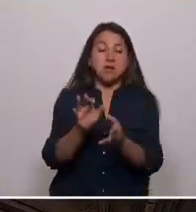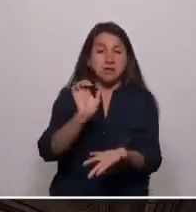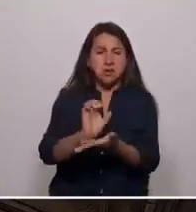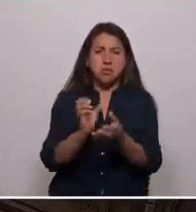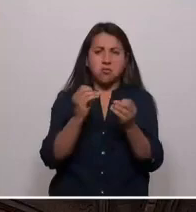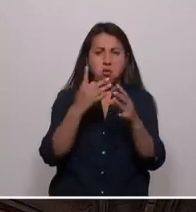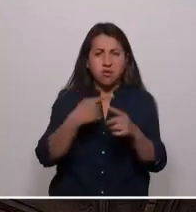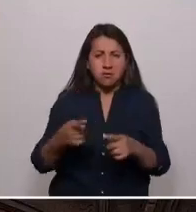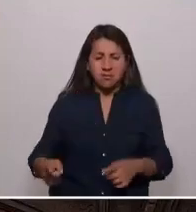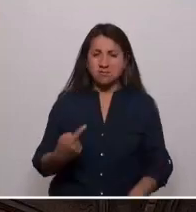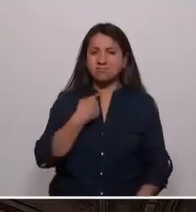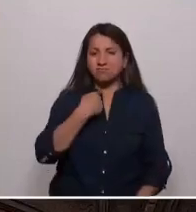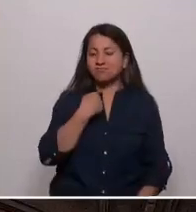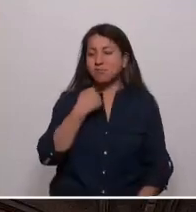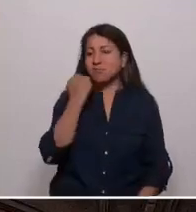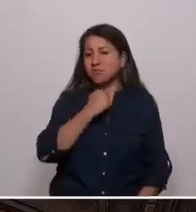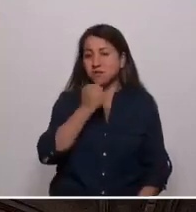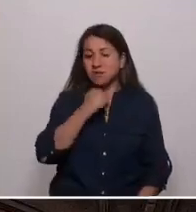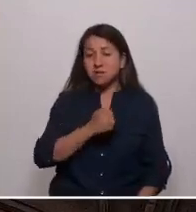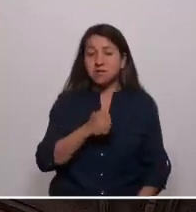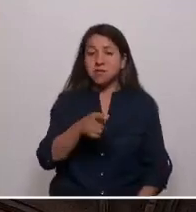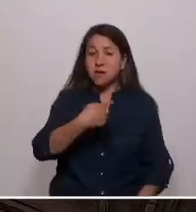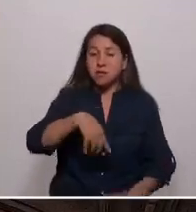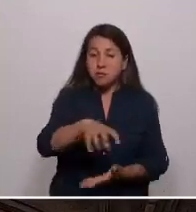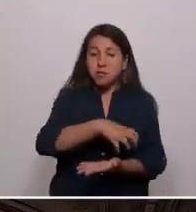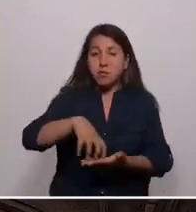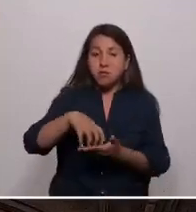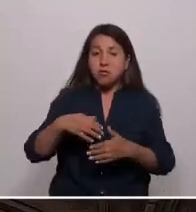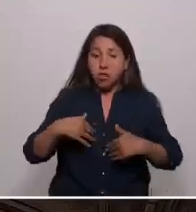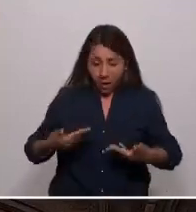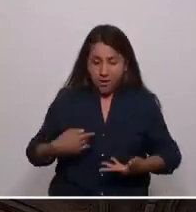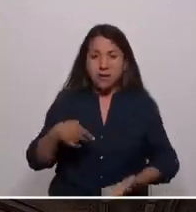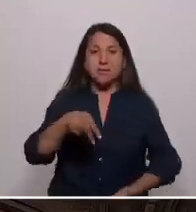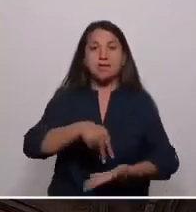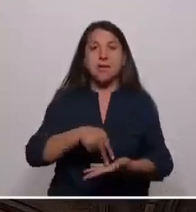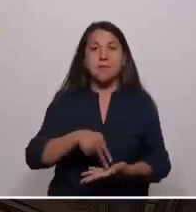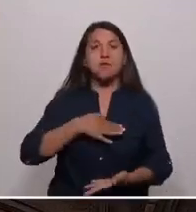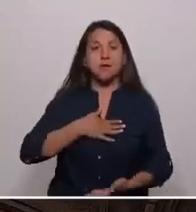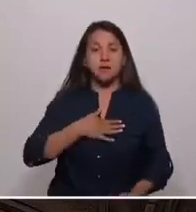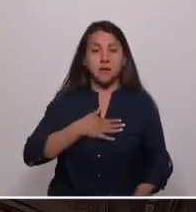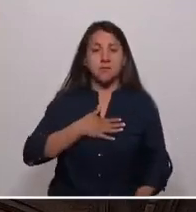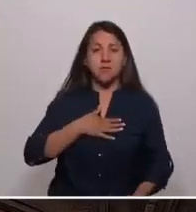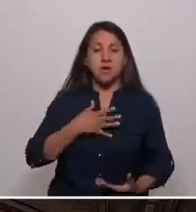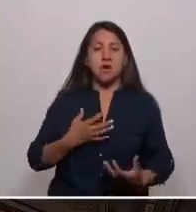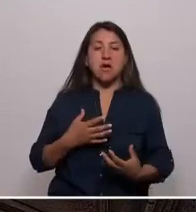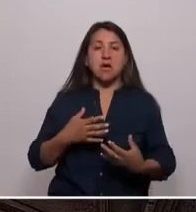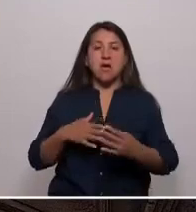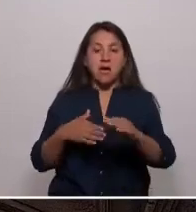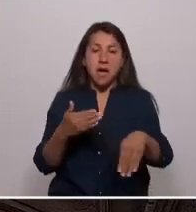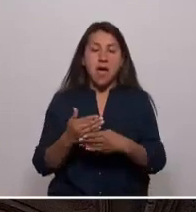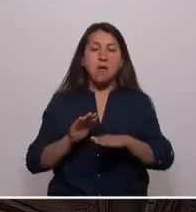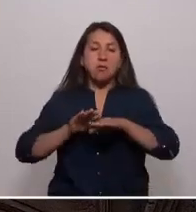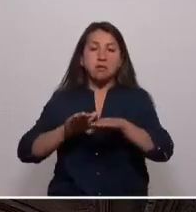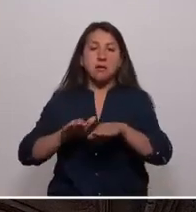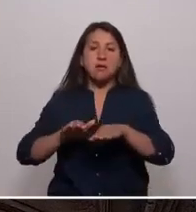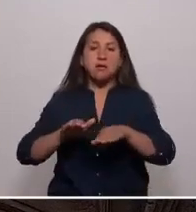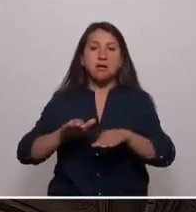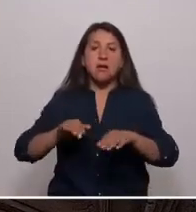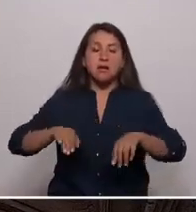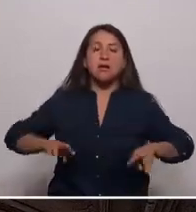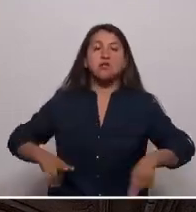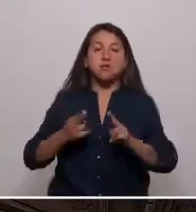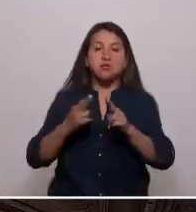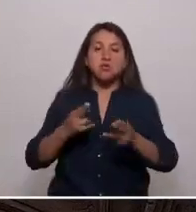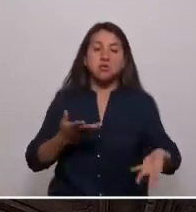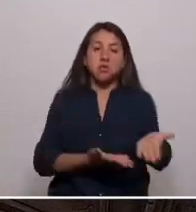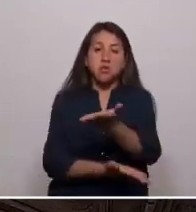les ha fallado a las naciones originarias, aquí estamos, dispuestos a sumarnos a esta construcción colectiva,